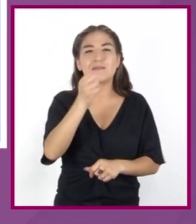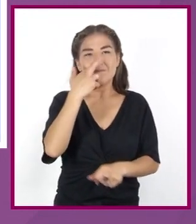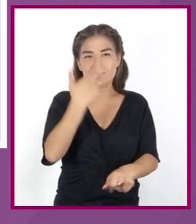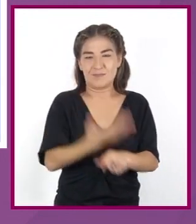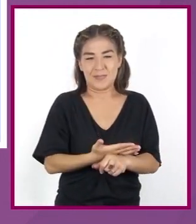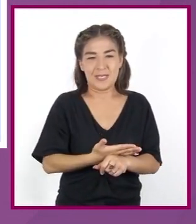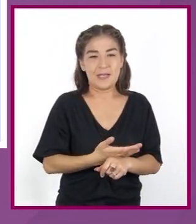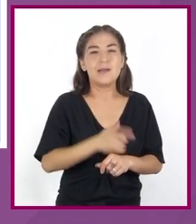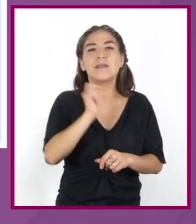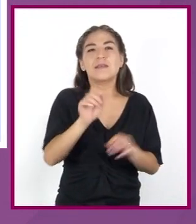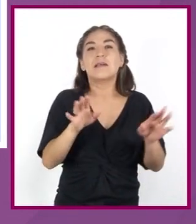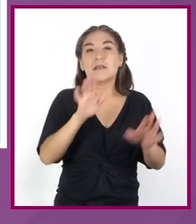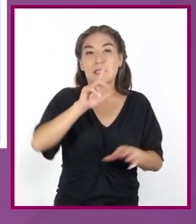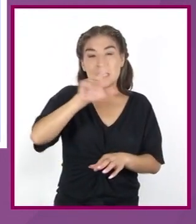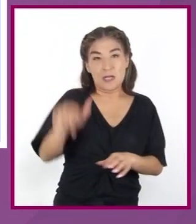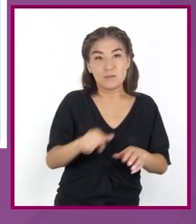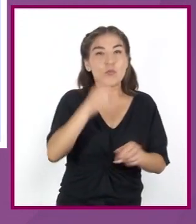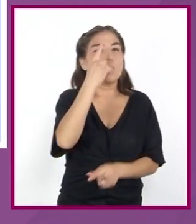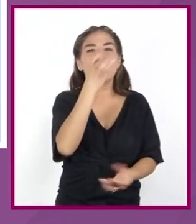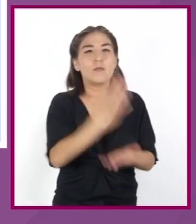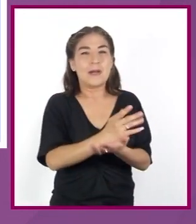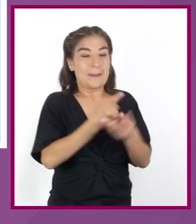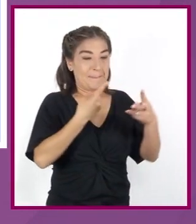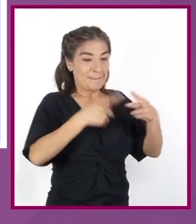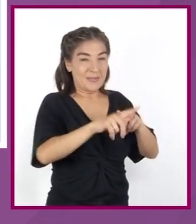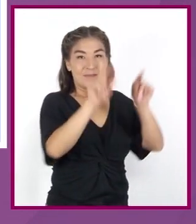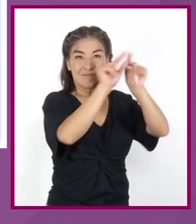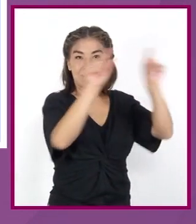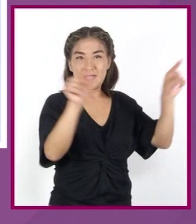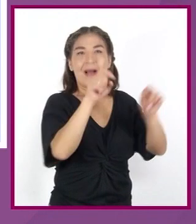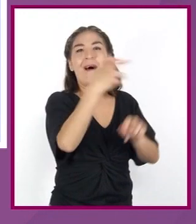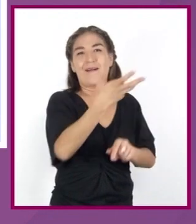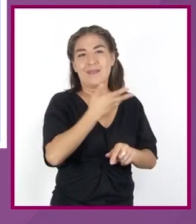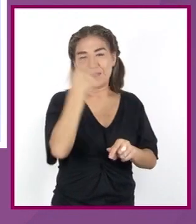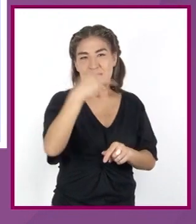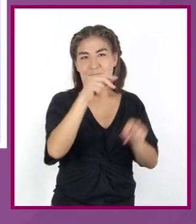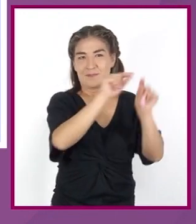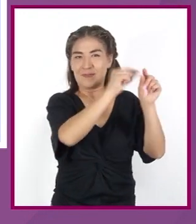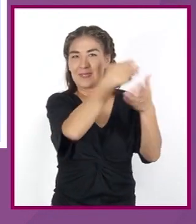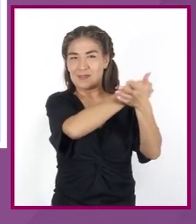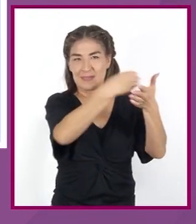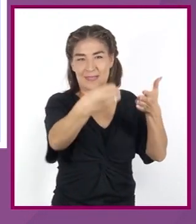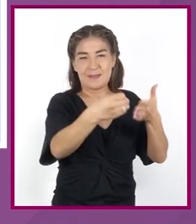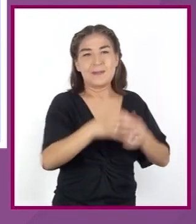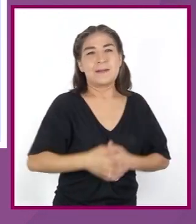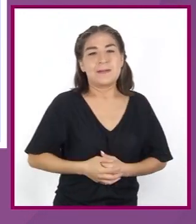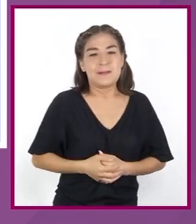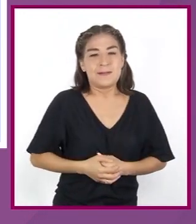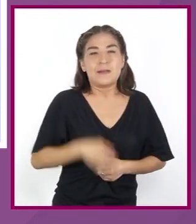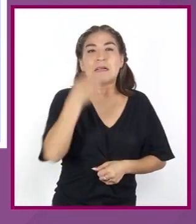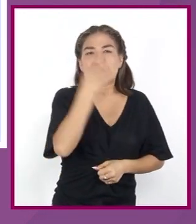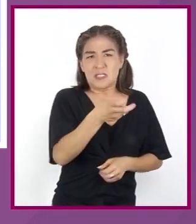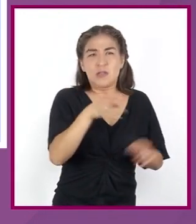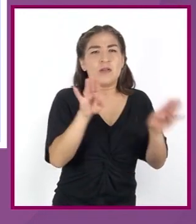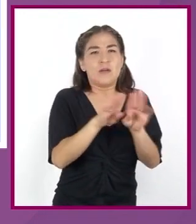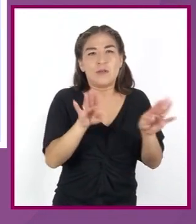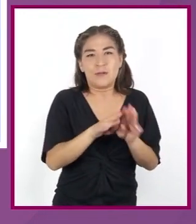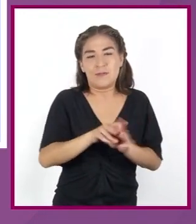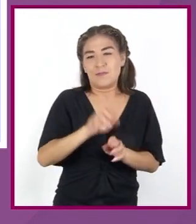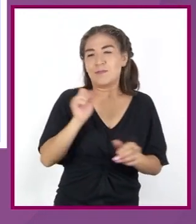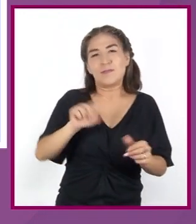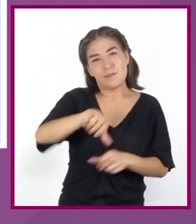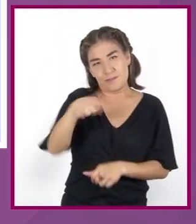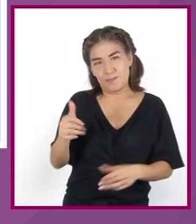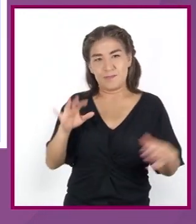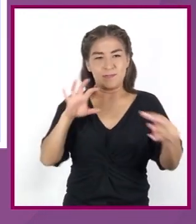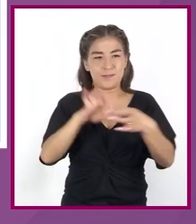que aparecen completos únicamente al inicio del contrato, en general en la carátula. Estas formas, junto con otras